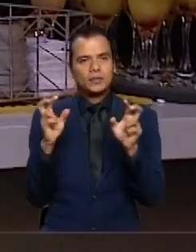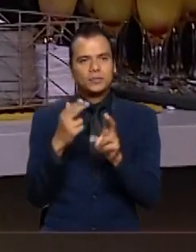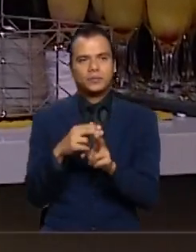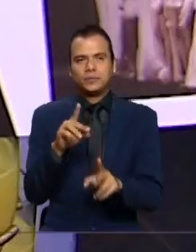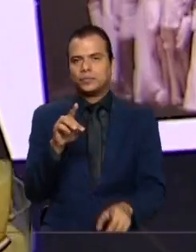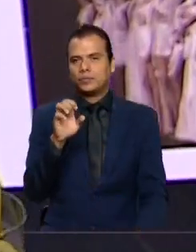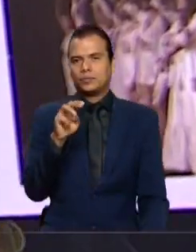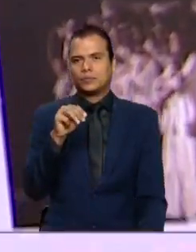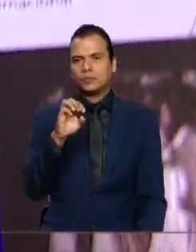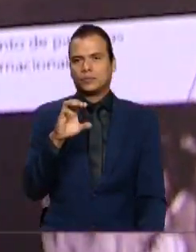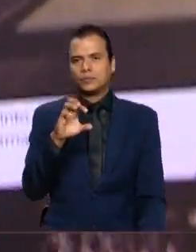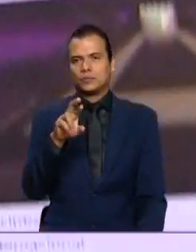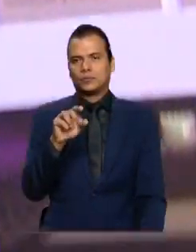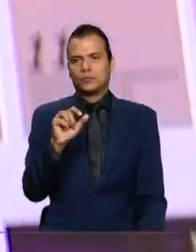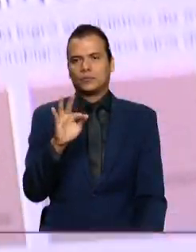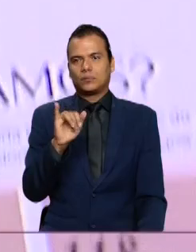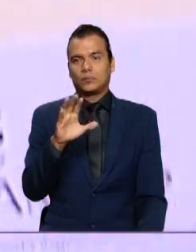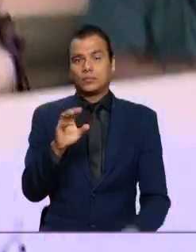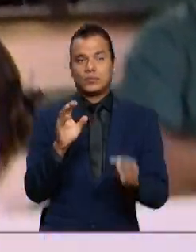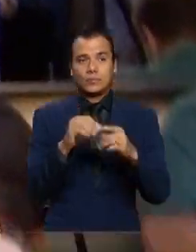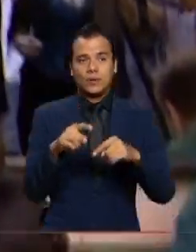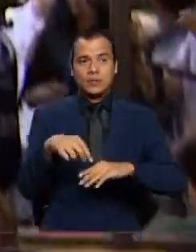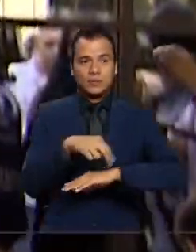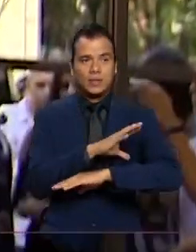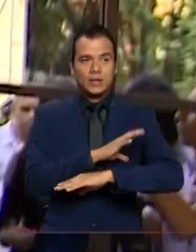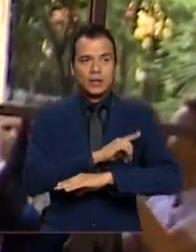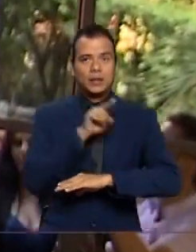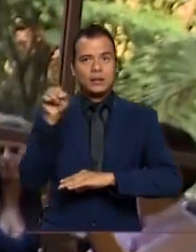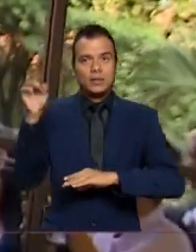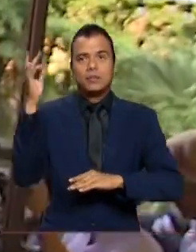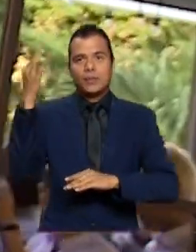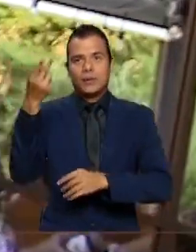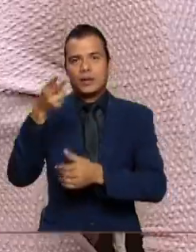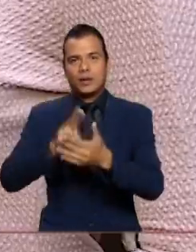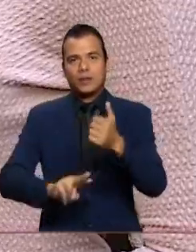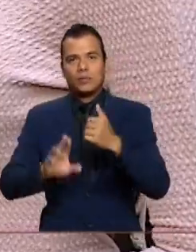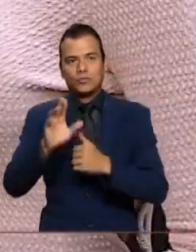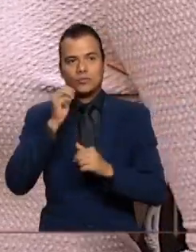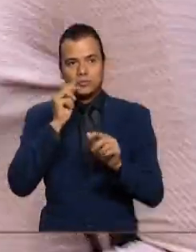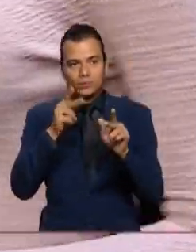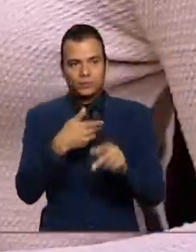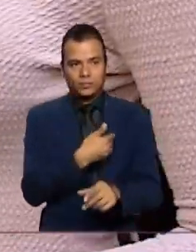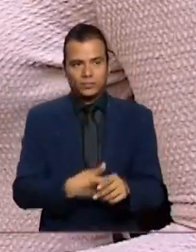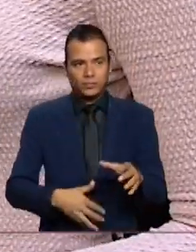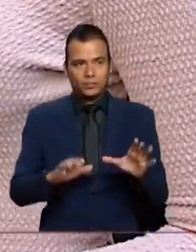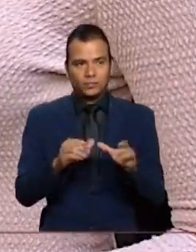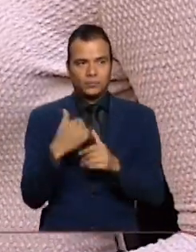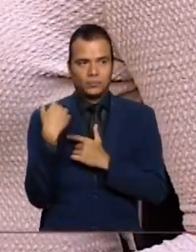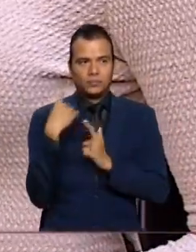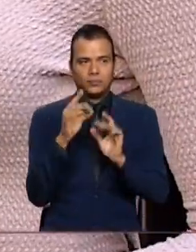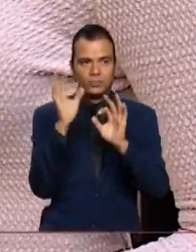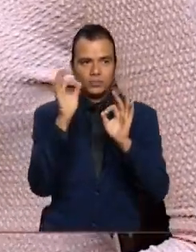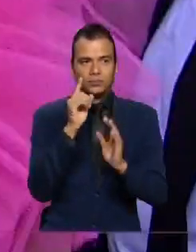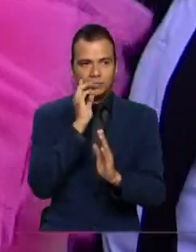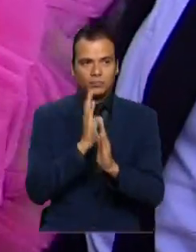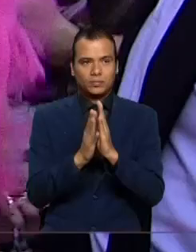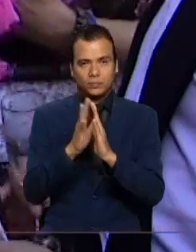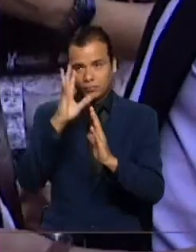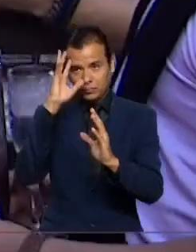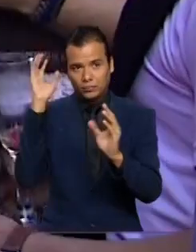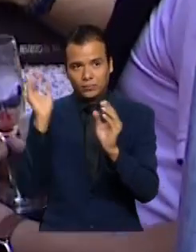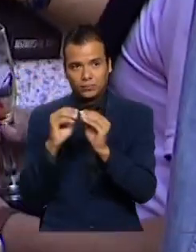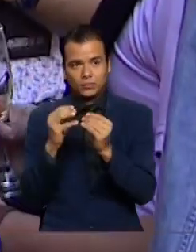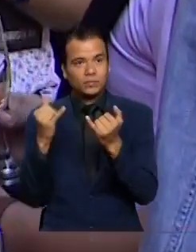como pasarelas alternas en Palmira. El presidente de la Cámara de la Moda indicó que, además de las alianzas consolidadas, hay